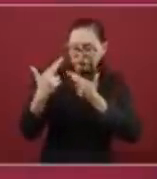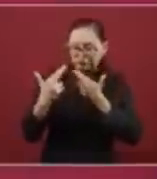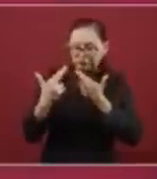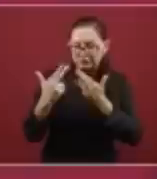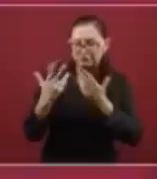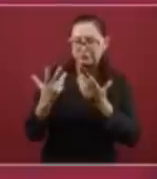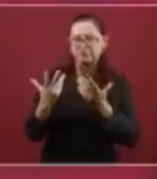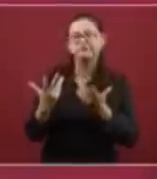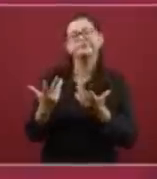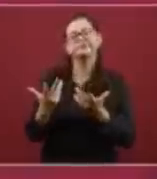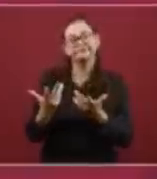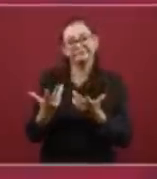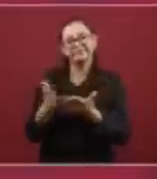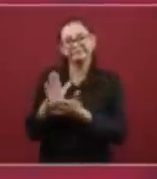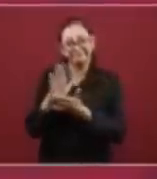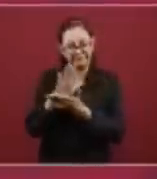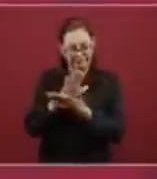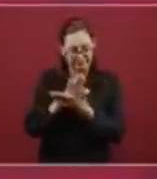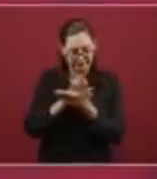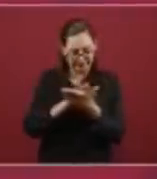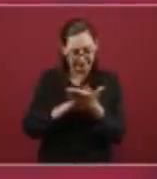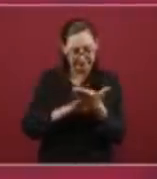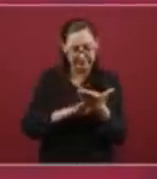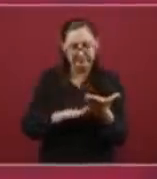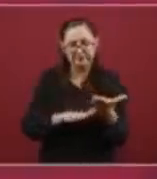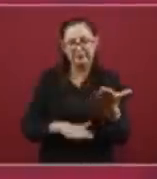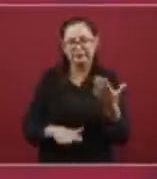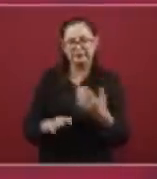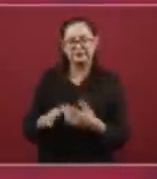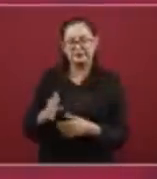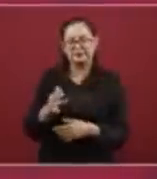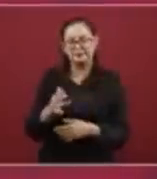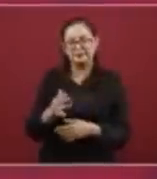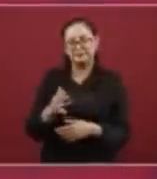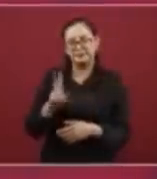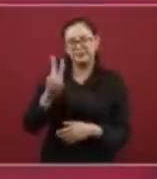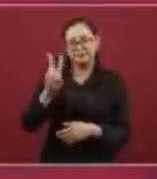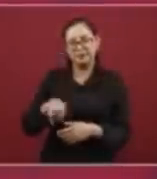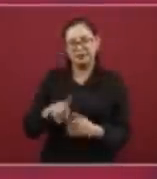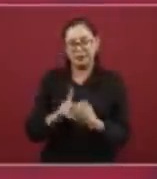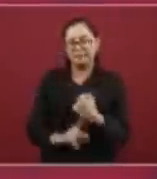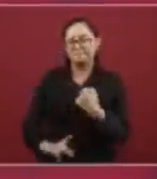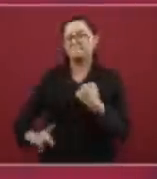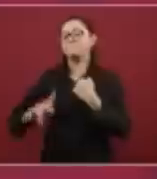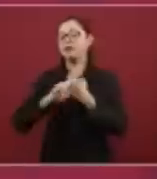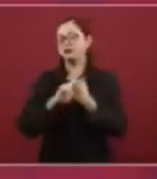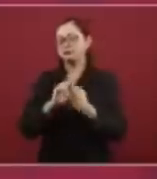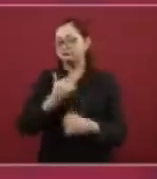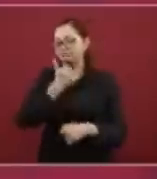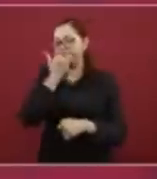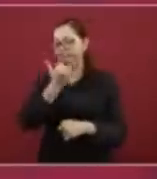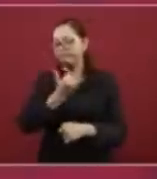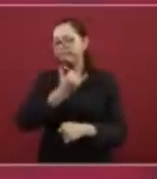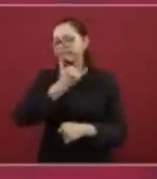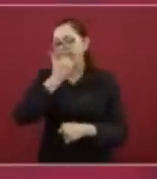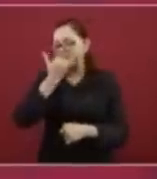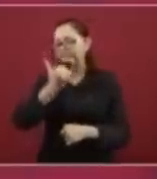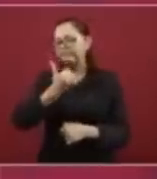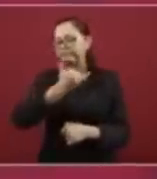manera humilde, aceptar nuestros errores y pedir